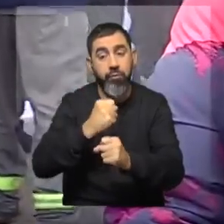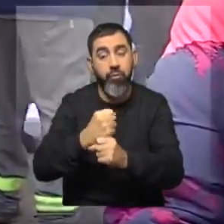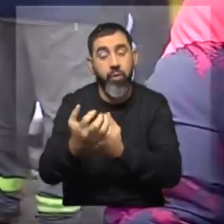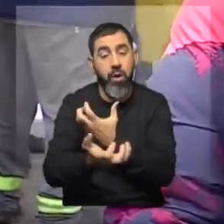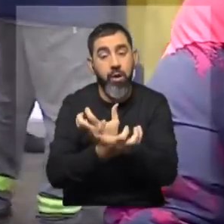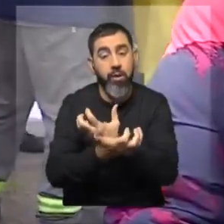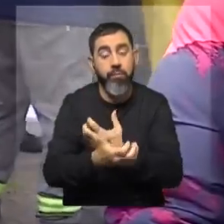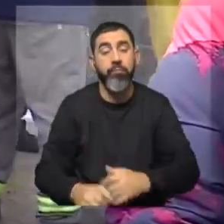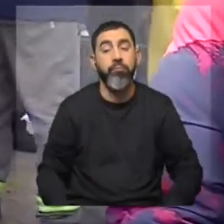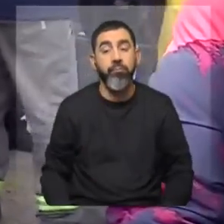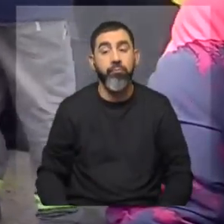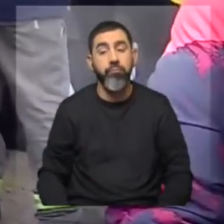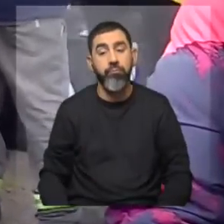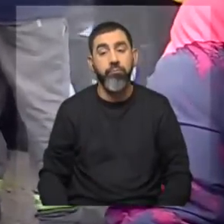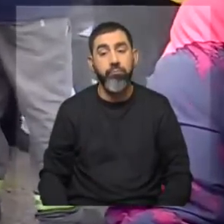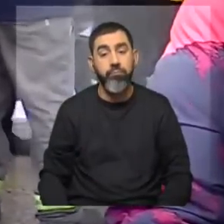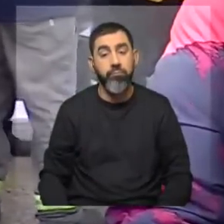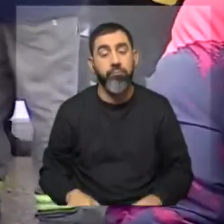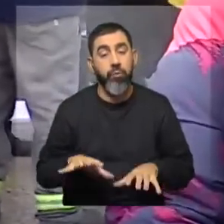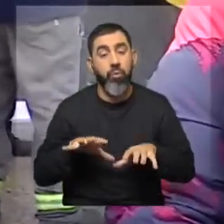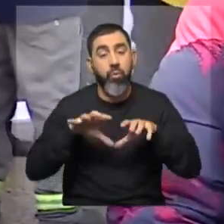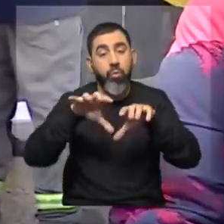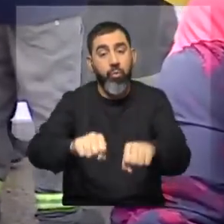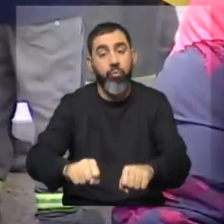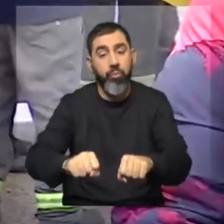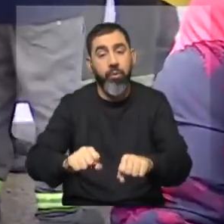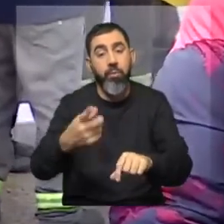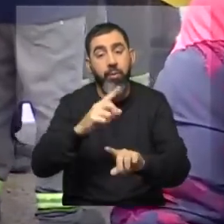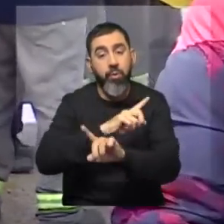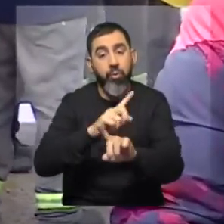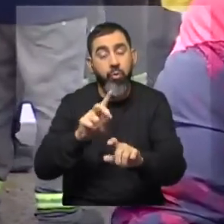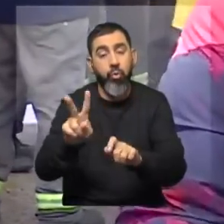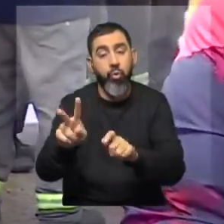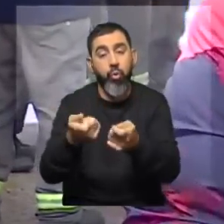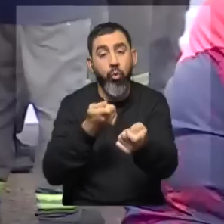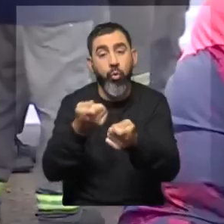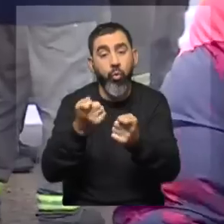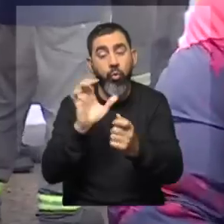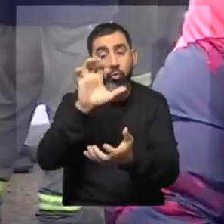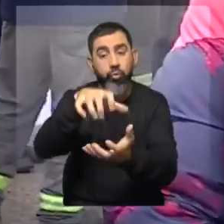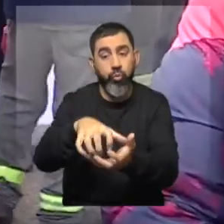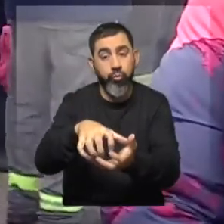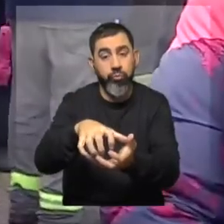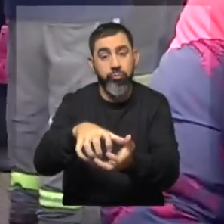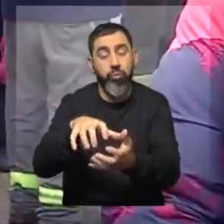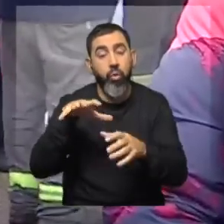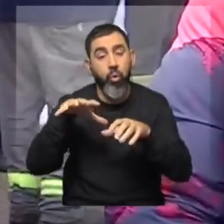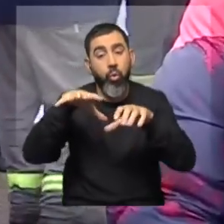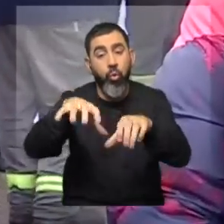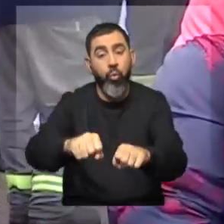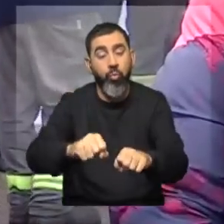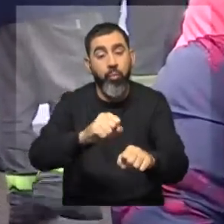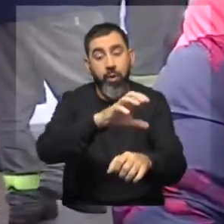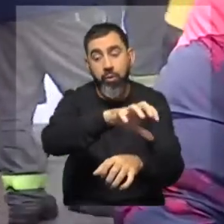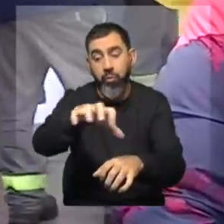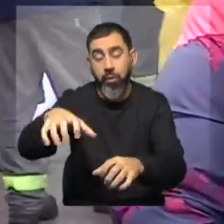de ancap fancap que ocupan sin tomar el control de la planta esto quiere decir que están ocupando todos los